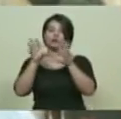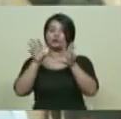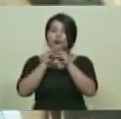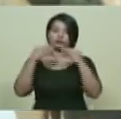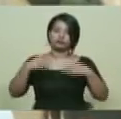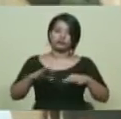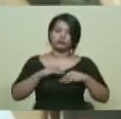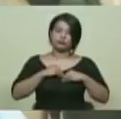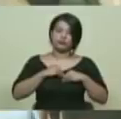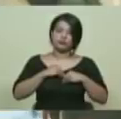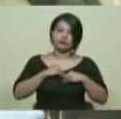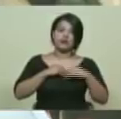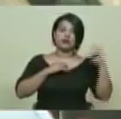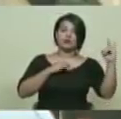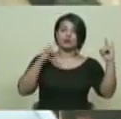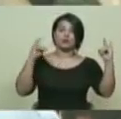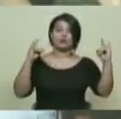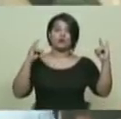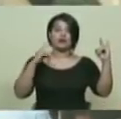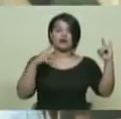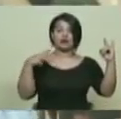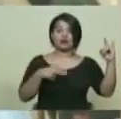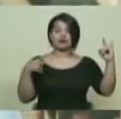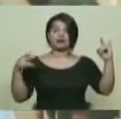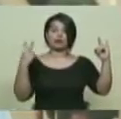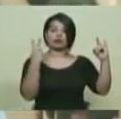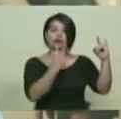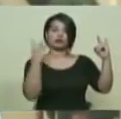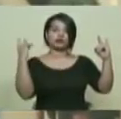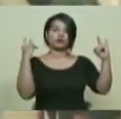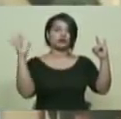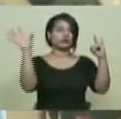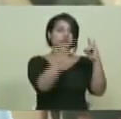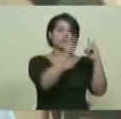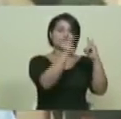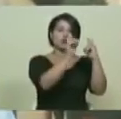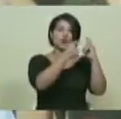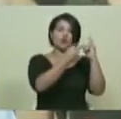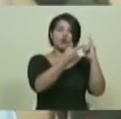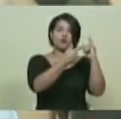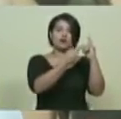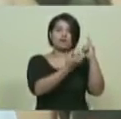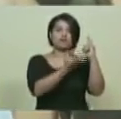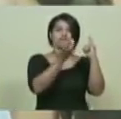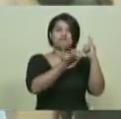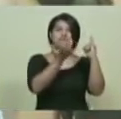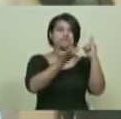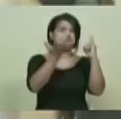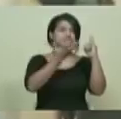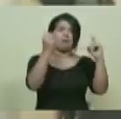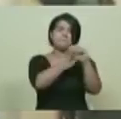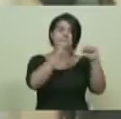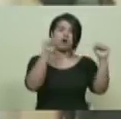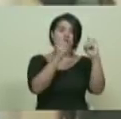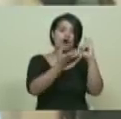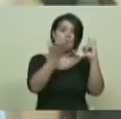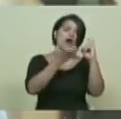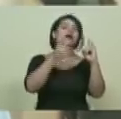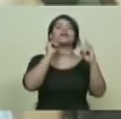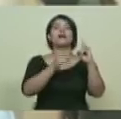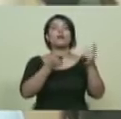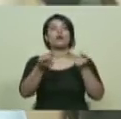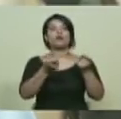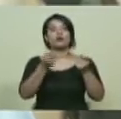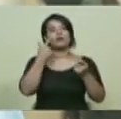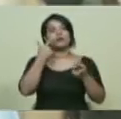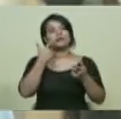la segunda, queda una sola que asume toda la demanda, por supuesto. Se va a recalentar. Entonces nosotros tenemos que aplicar una administración de carga, porque si